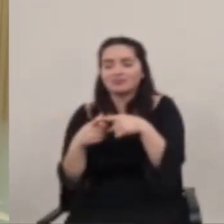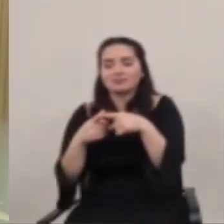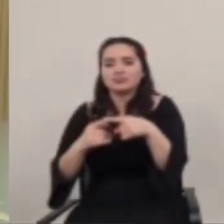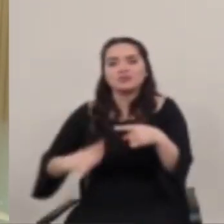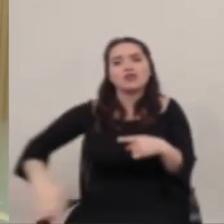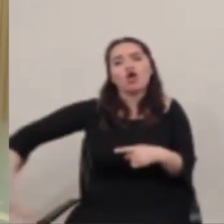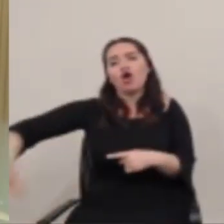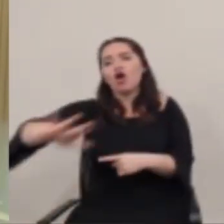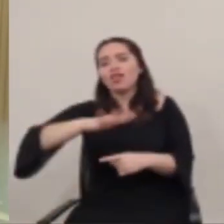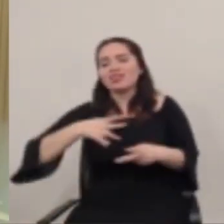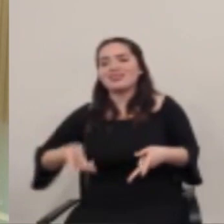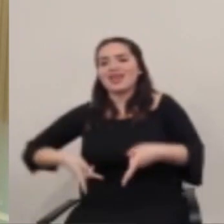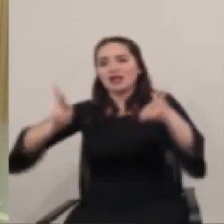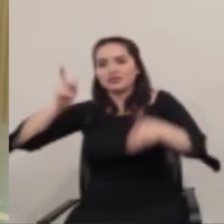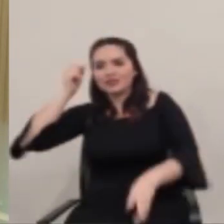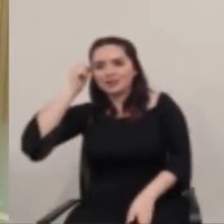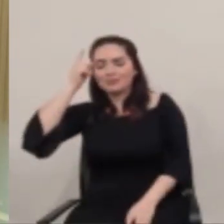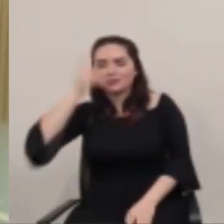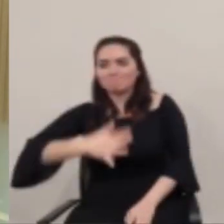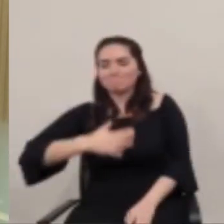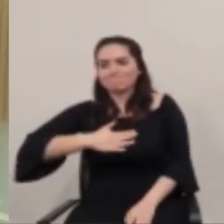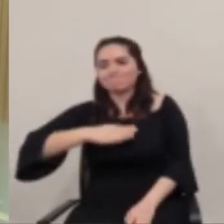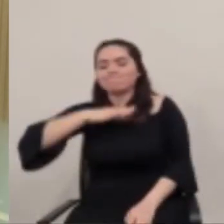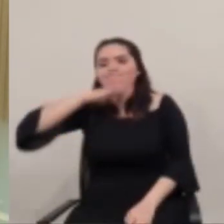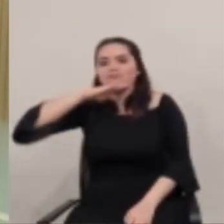y entendimientos. Muchas gracias.